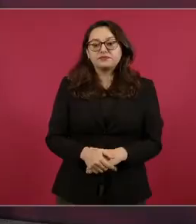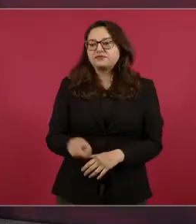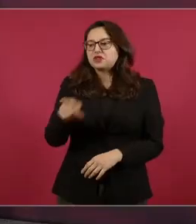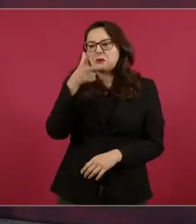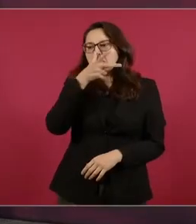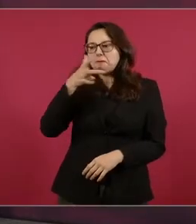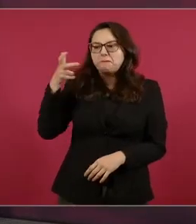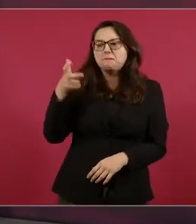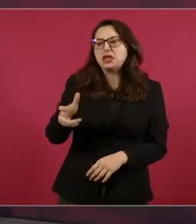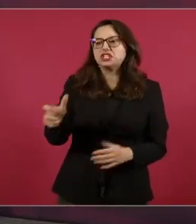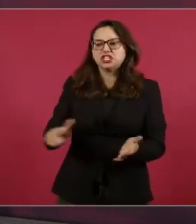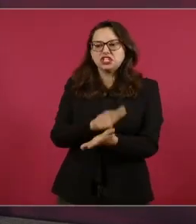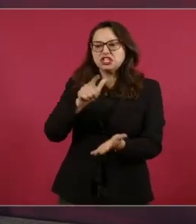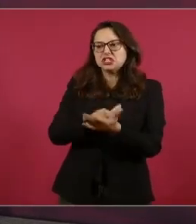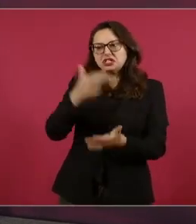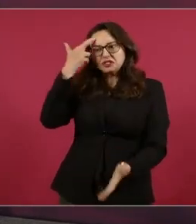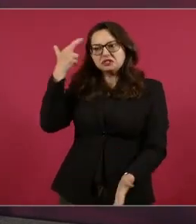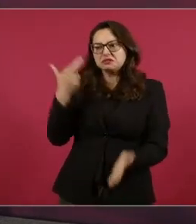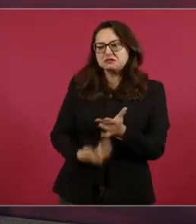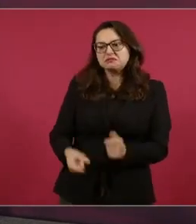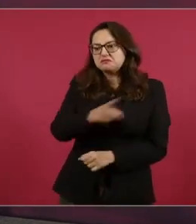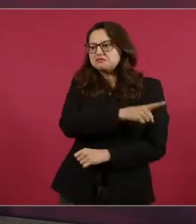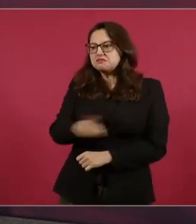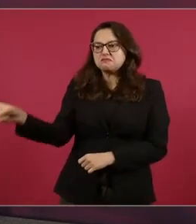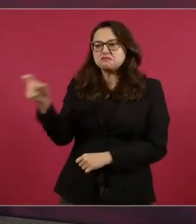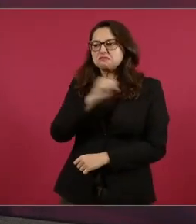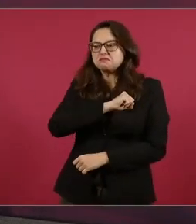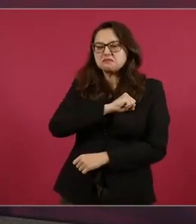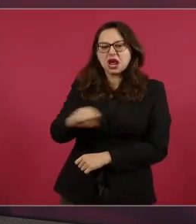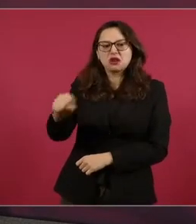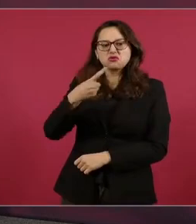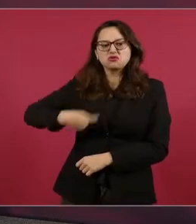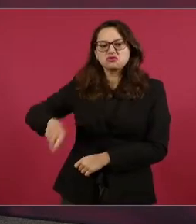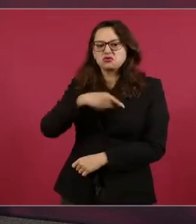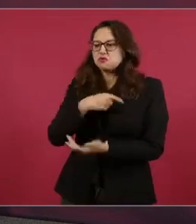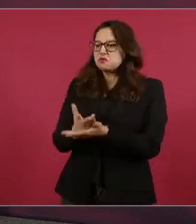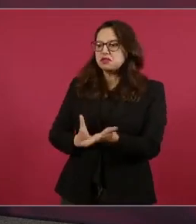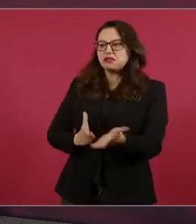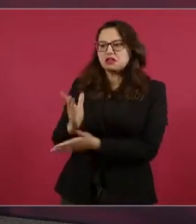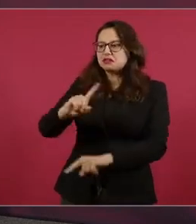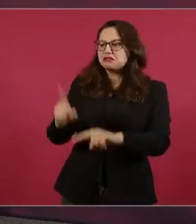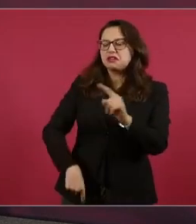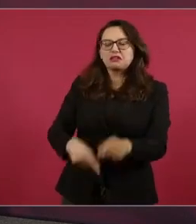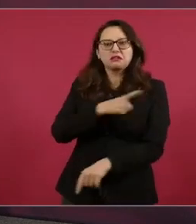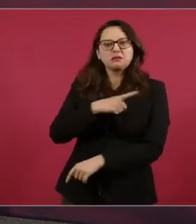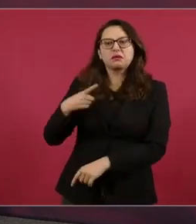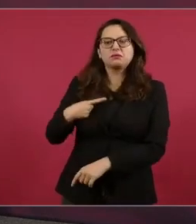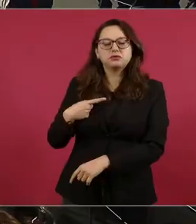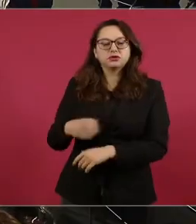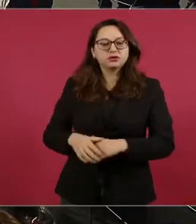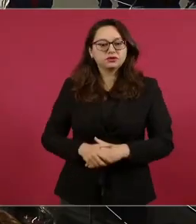pinches delincuentes y hay que intervenir ya déjalo